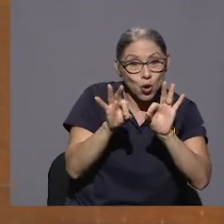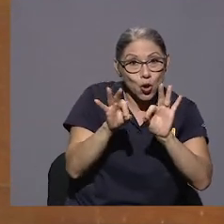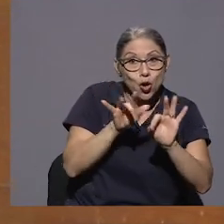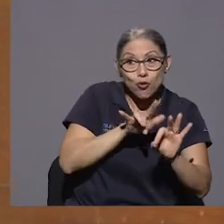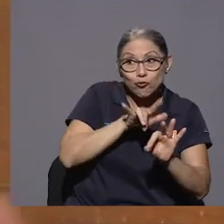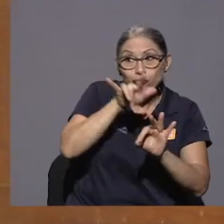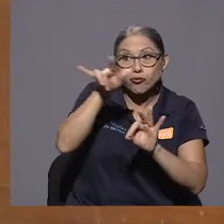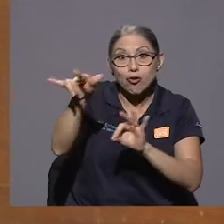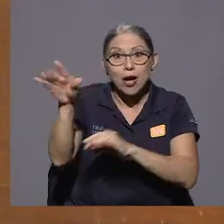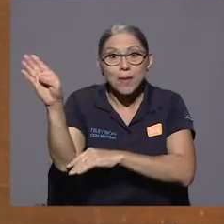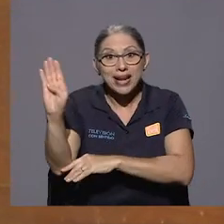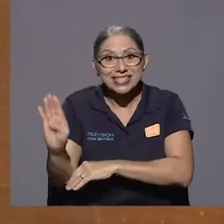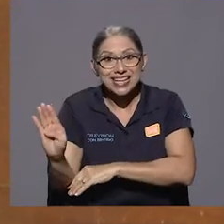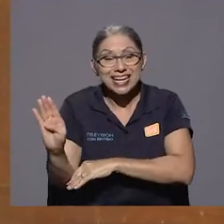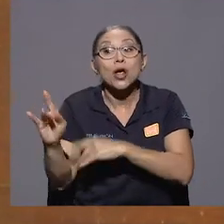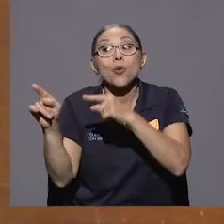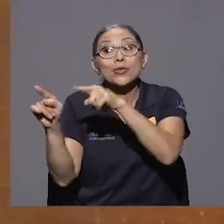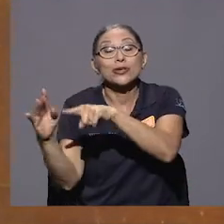El canal,